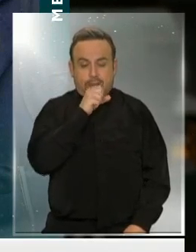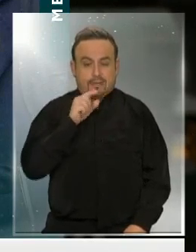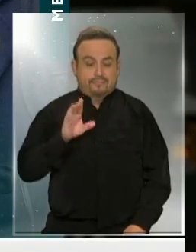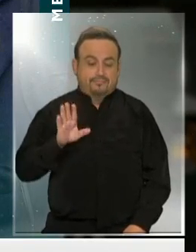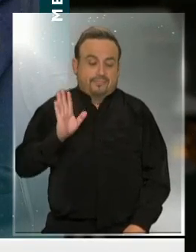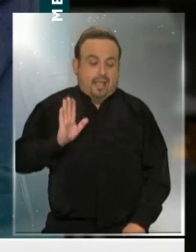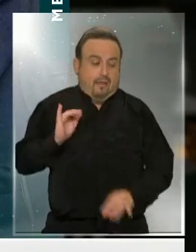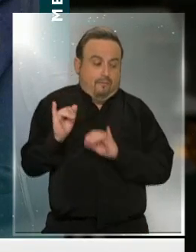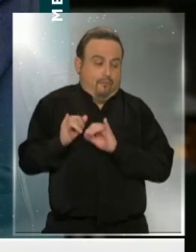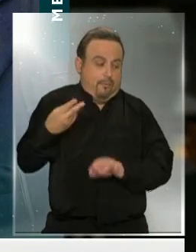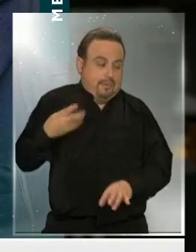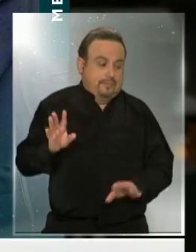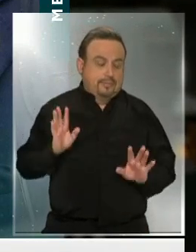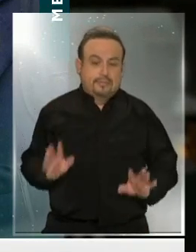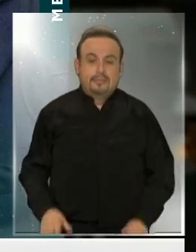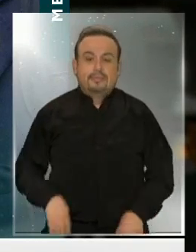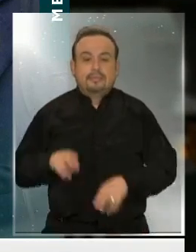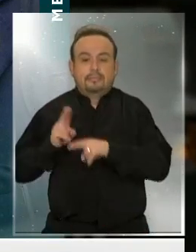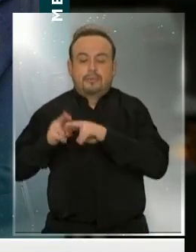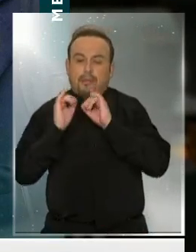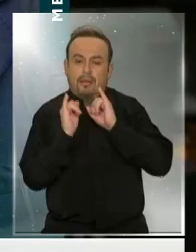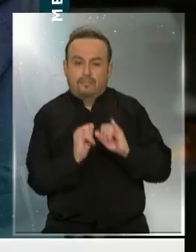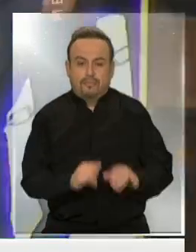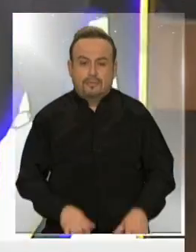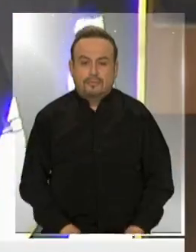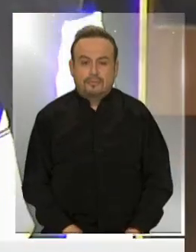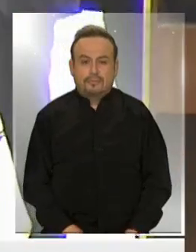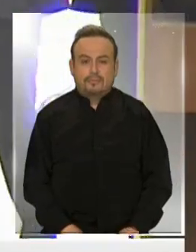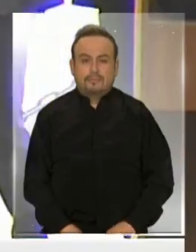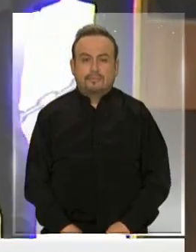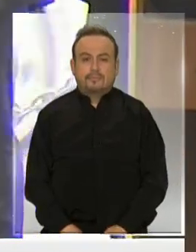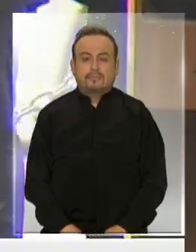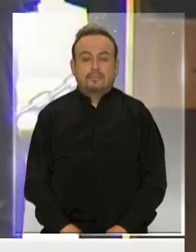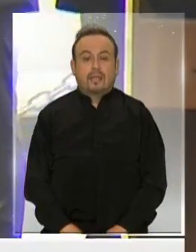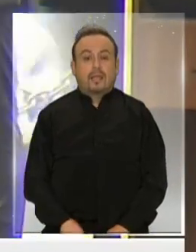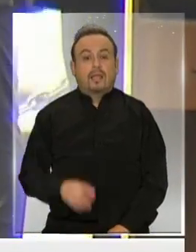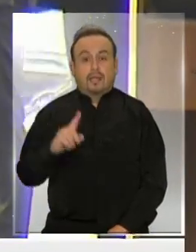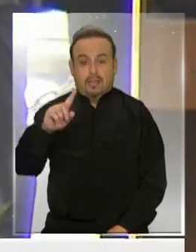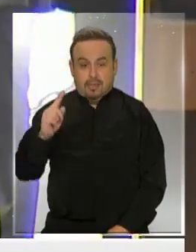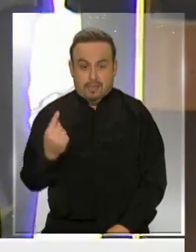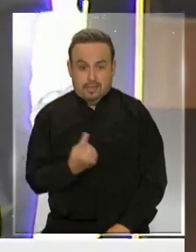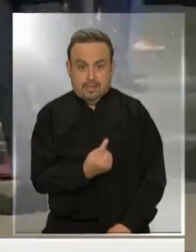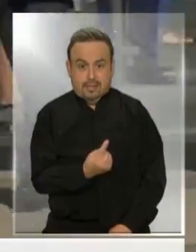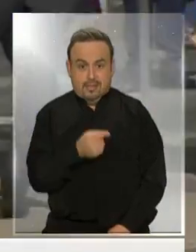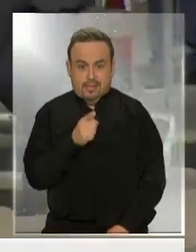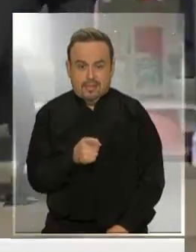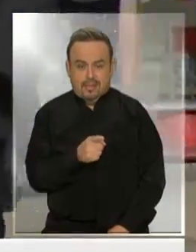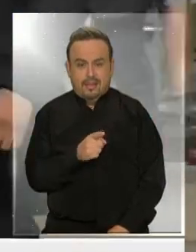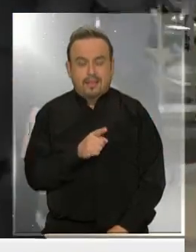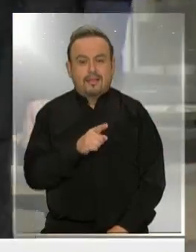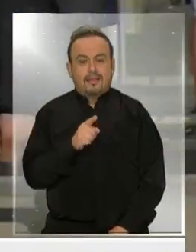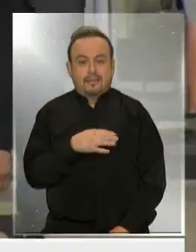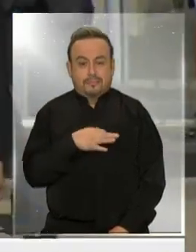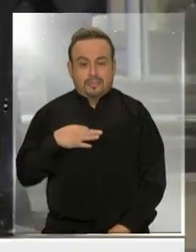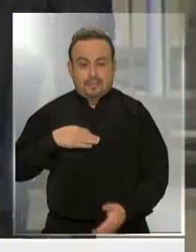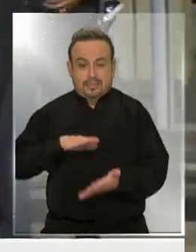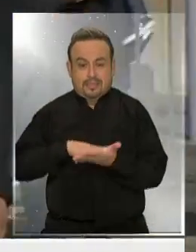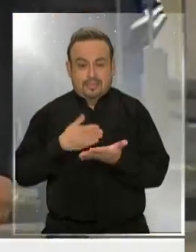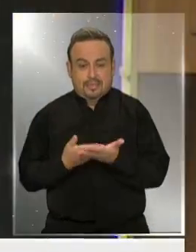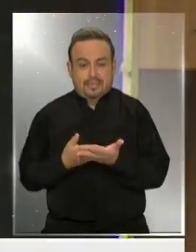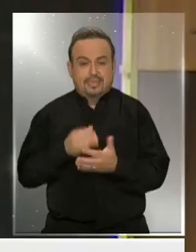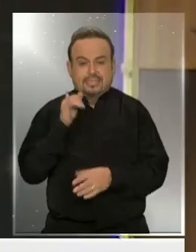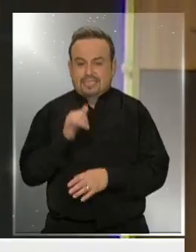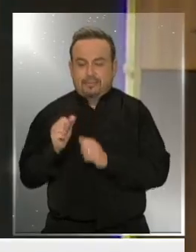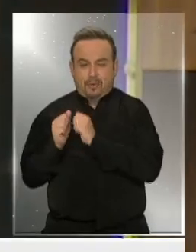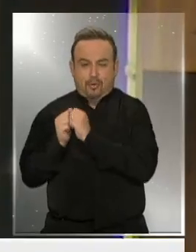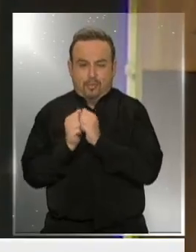estilo. Rodrigo Sánchez nos cuenta los detalles. Cada vez que ingresa al Palacio de la Moneda, Jaime Mañalich suele hacerlo